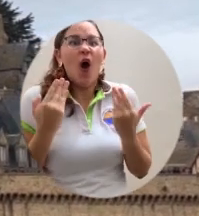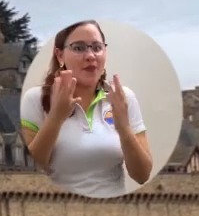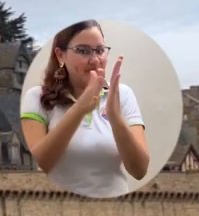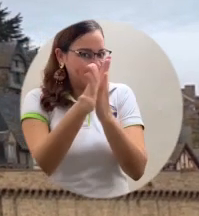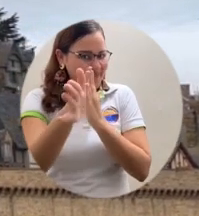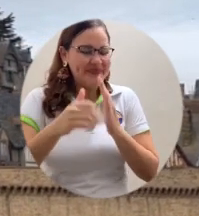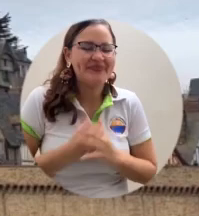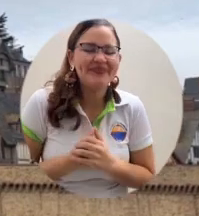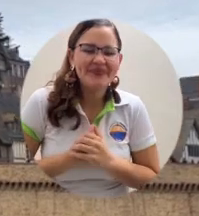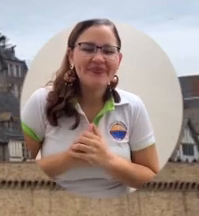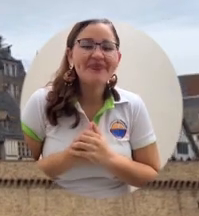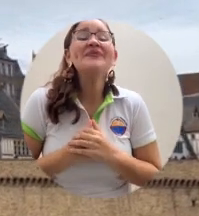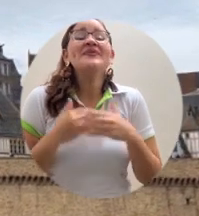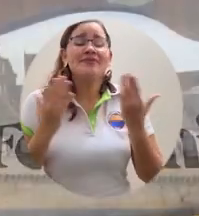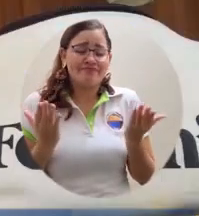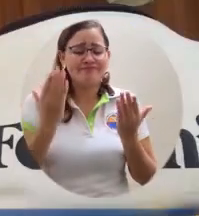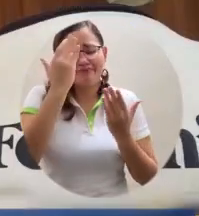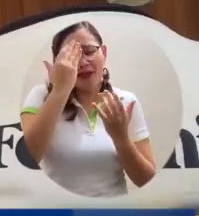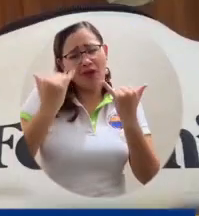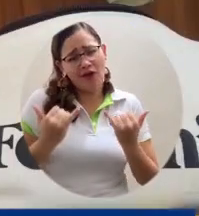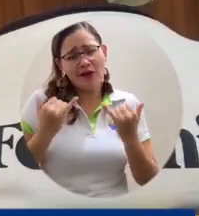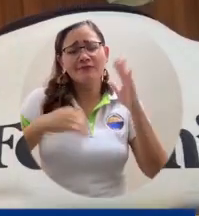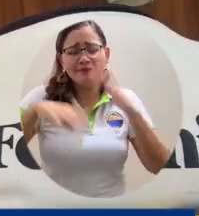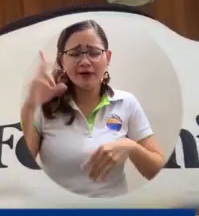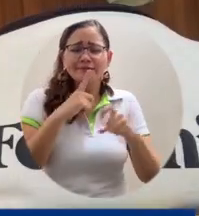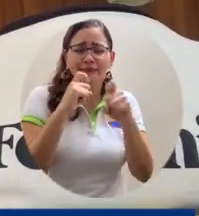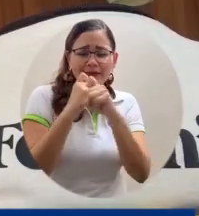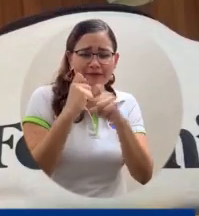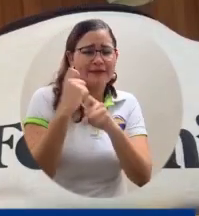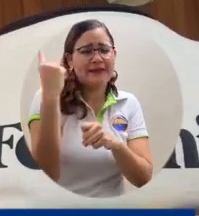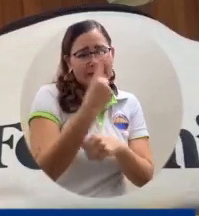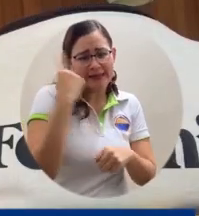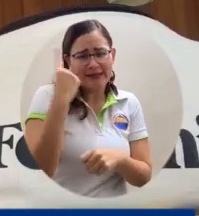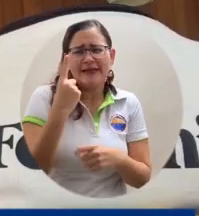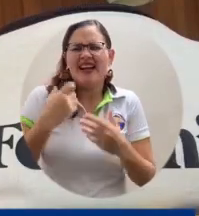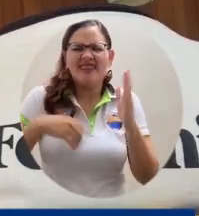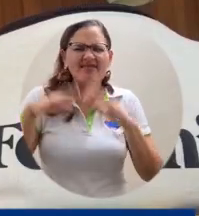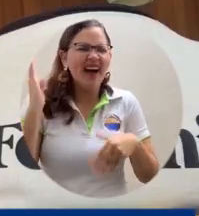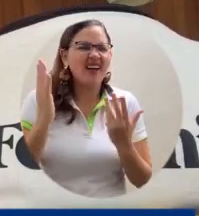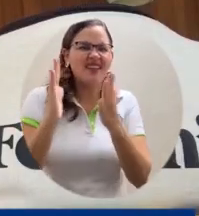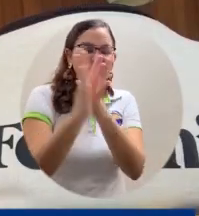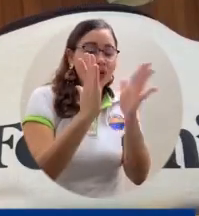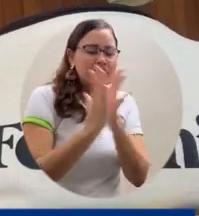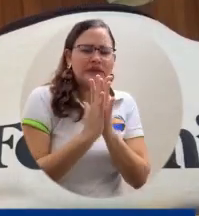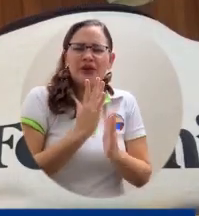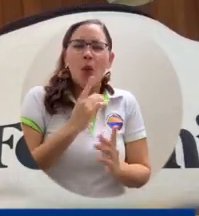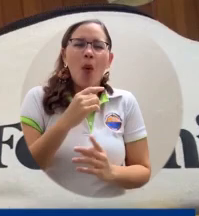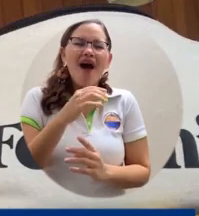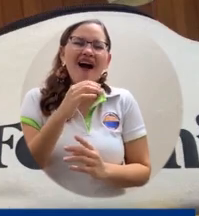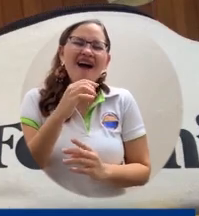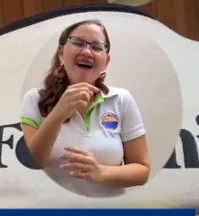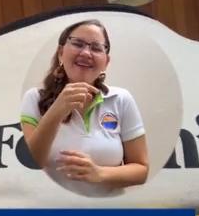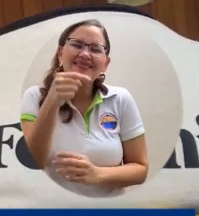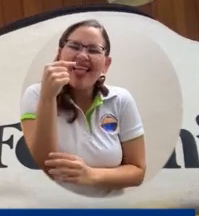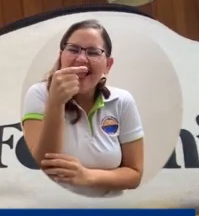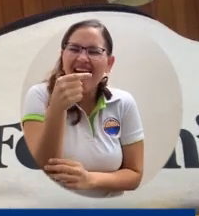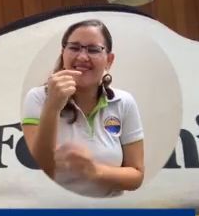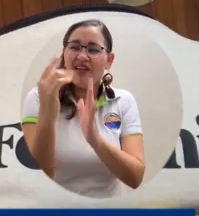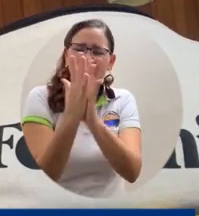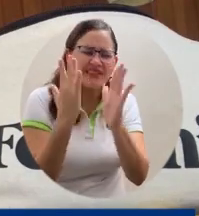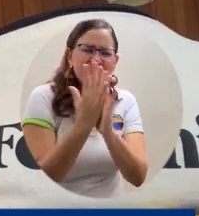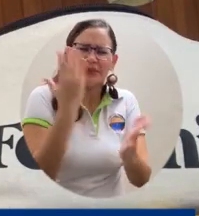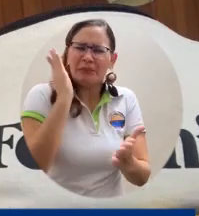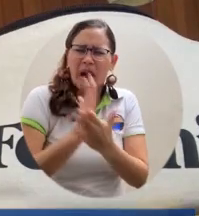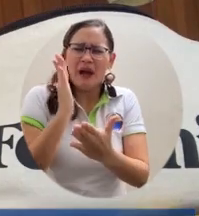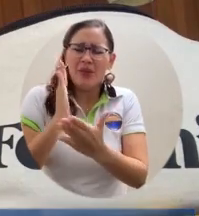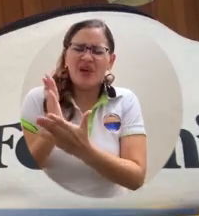estos momentos en los cuales estamos sobrecargados de un montón de noticias negativas, de tanta preocupación e